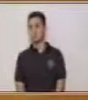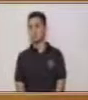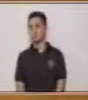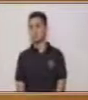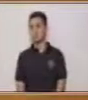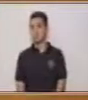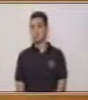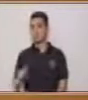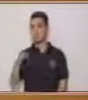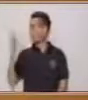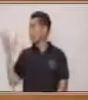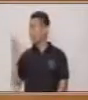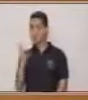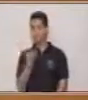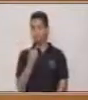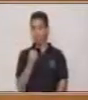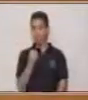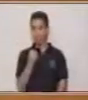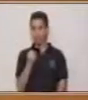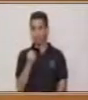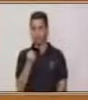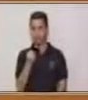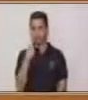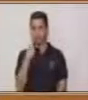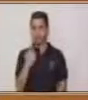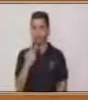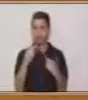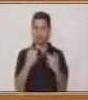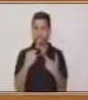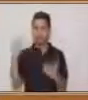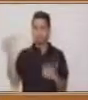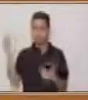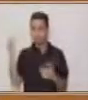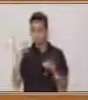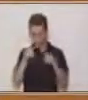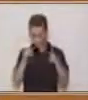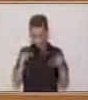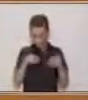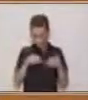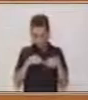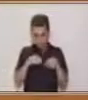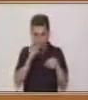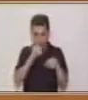Tengo el entero y de este entero tomaré estas partes.